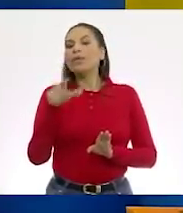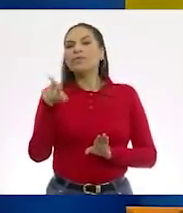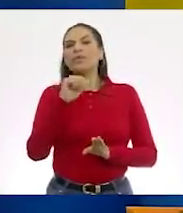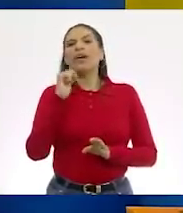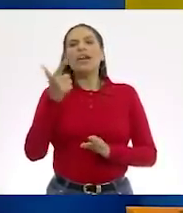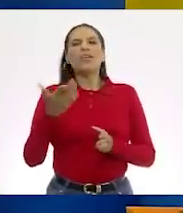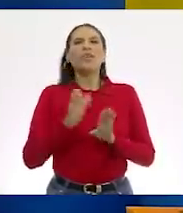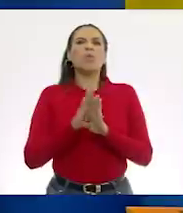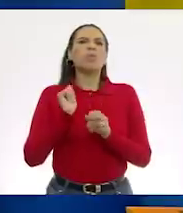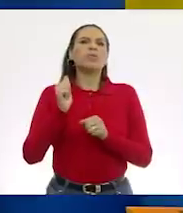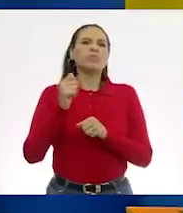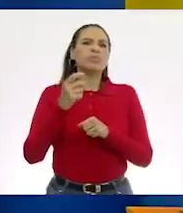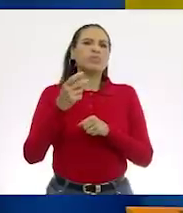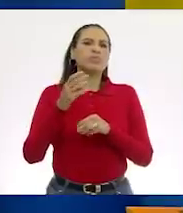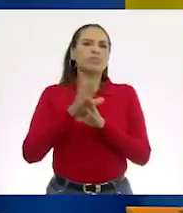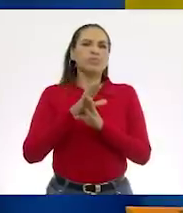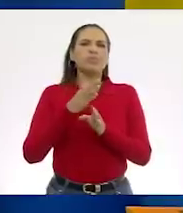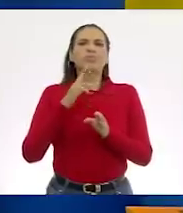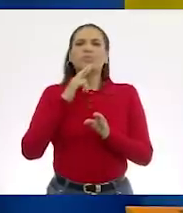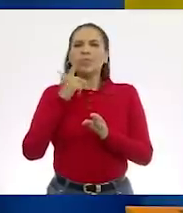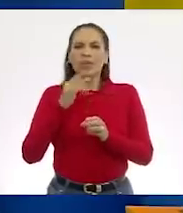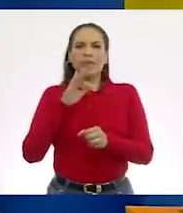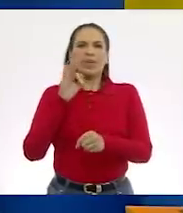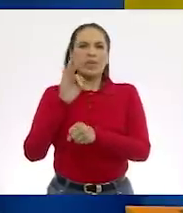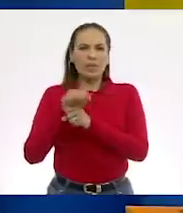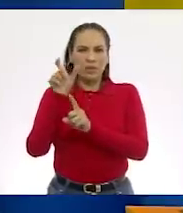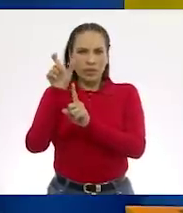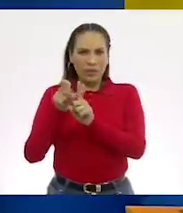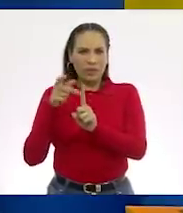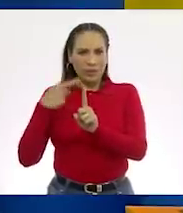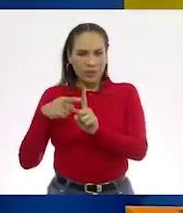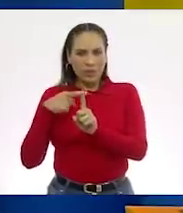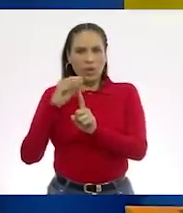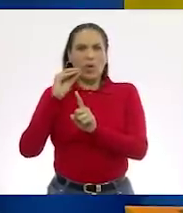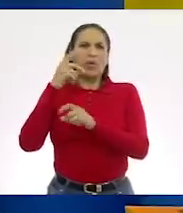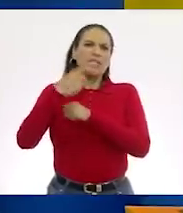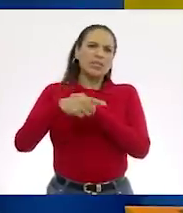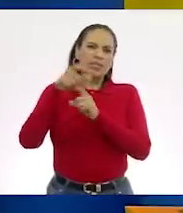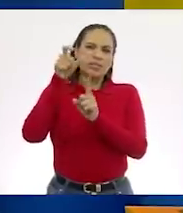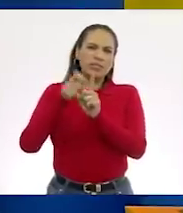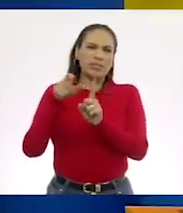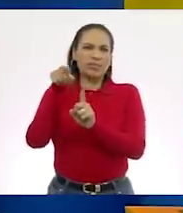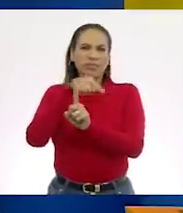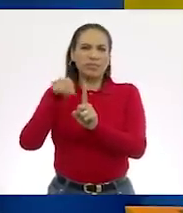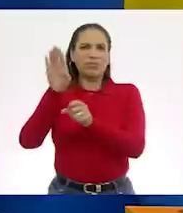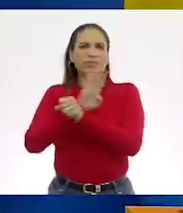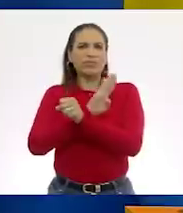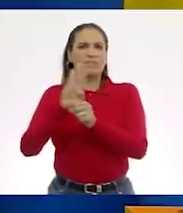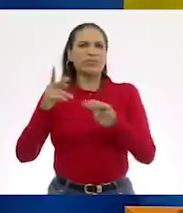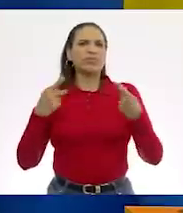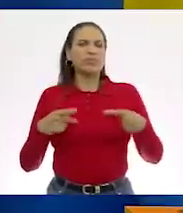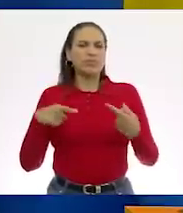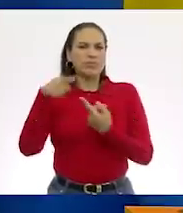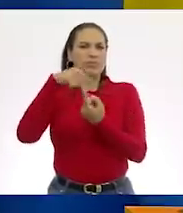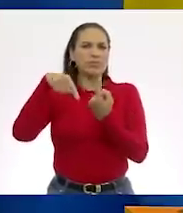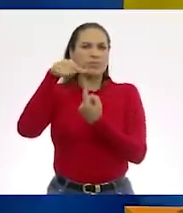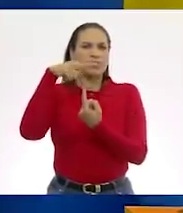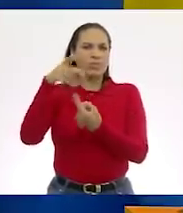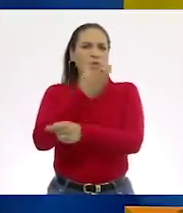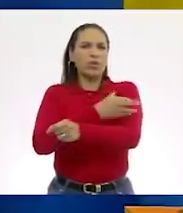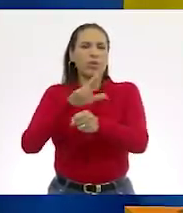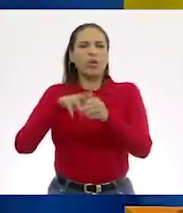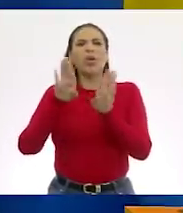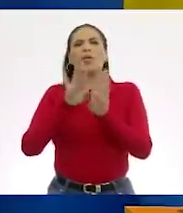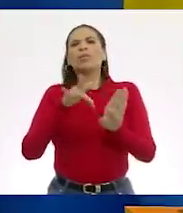afecta o favorece su bienestar o el bienestar de sus compañeros? ¿Cómo se sienten cuando alguien